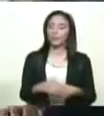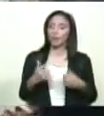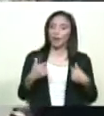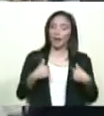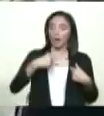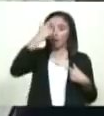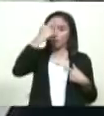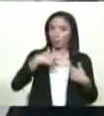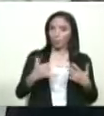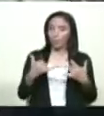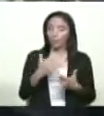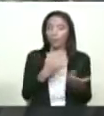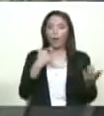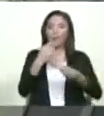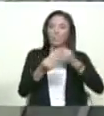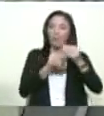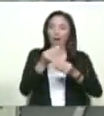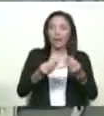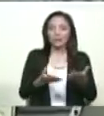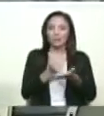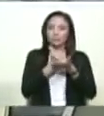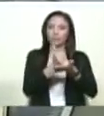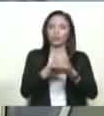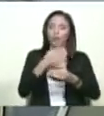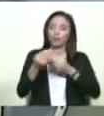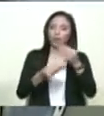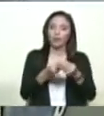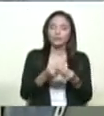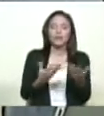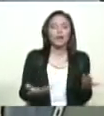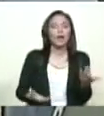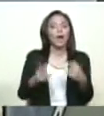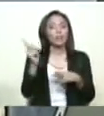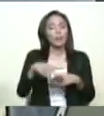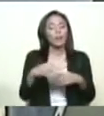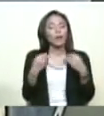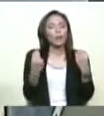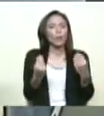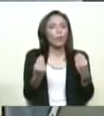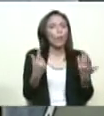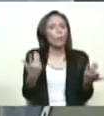hace y sobre todo cómo lo hace